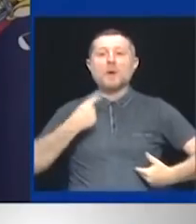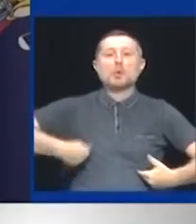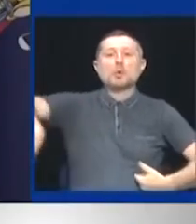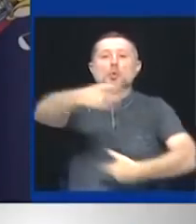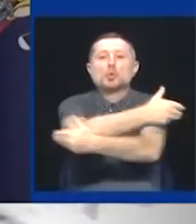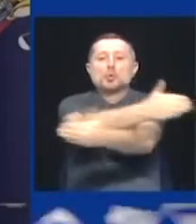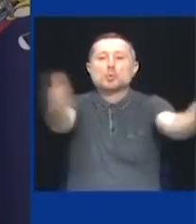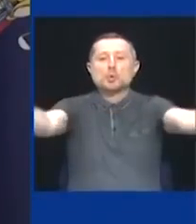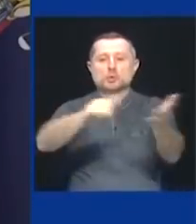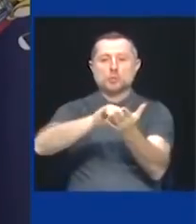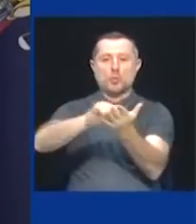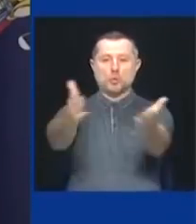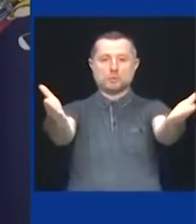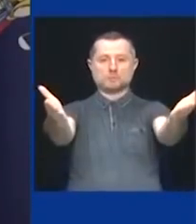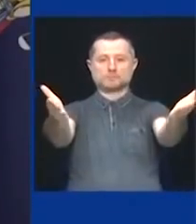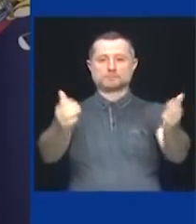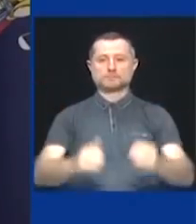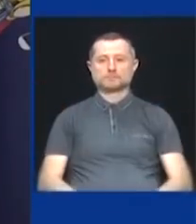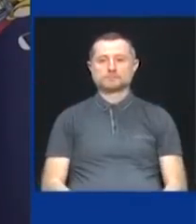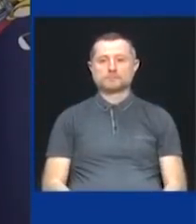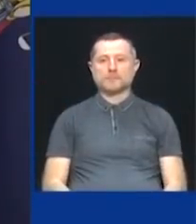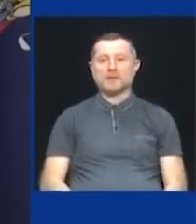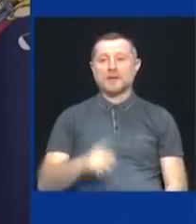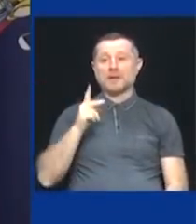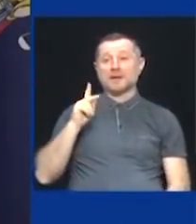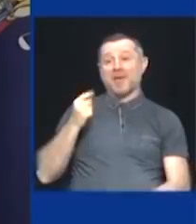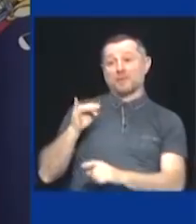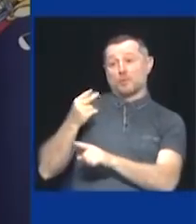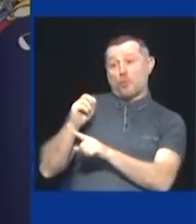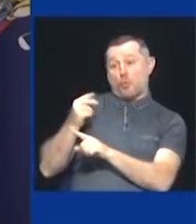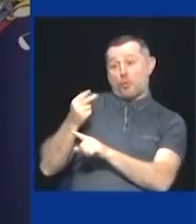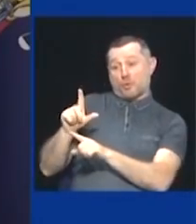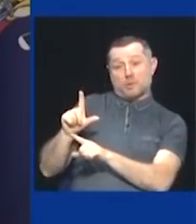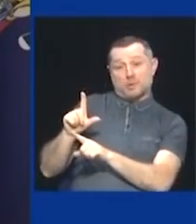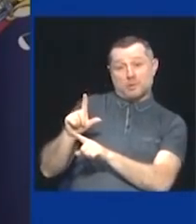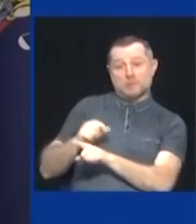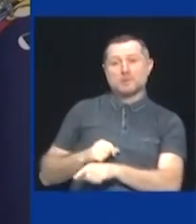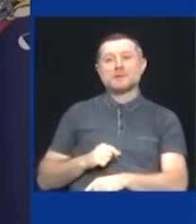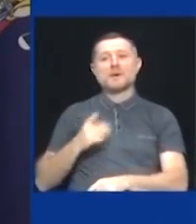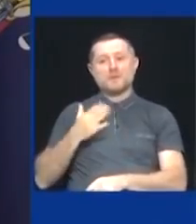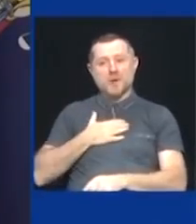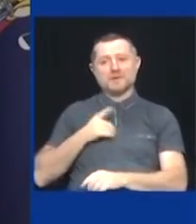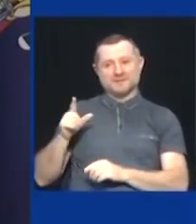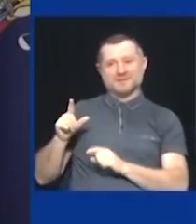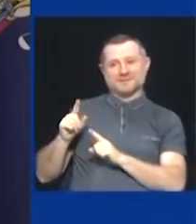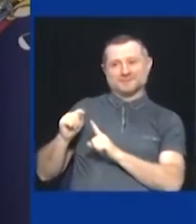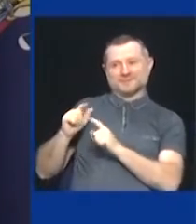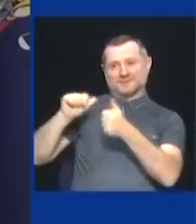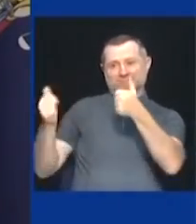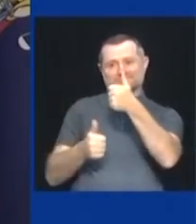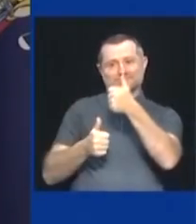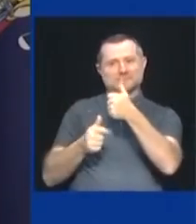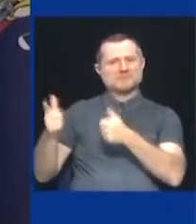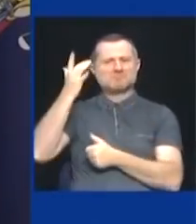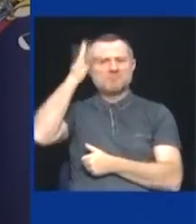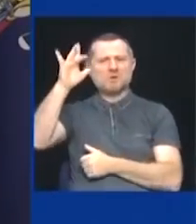acoso sexual. Ahora esperará poder responder a estos señalamientos. Las alegaciones de acoso sexual en su contra